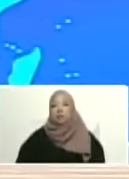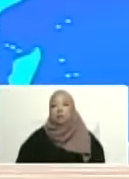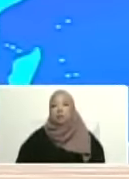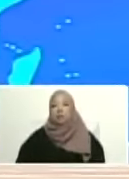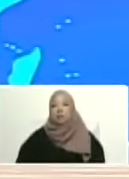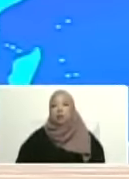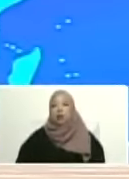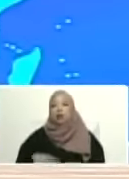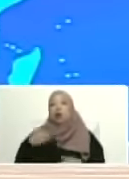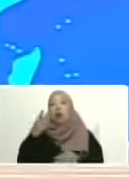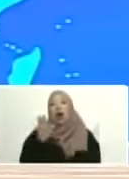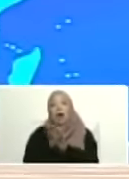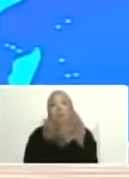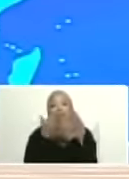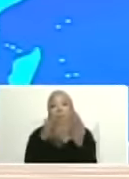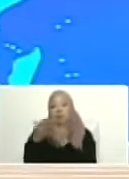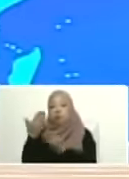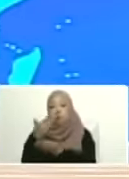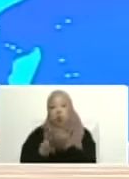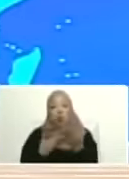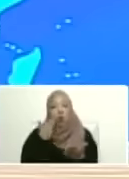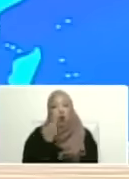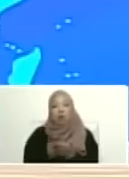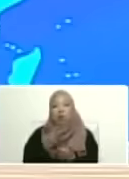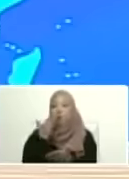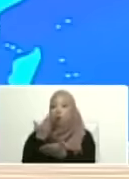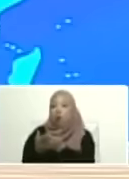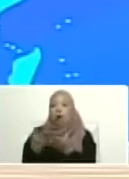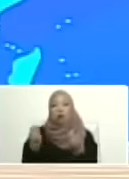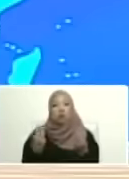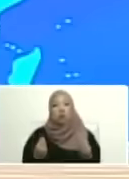Son muchos documentos, como entienden ustedes.